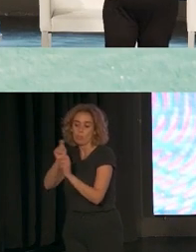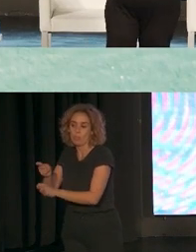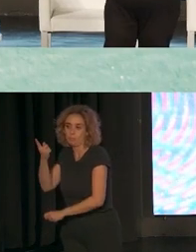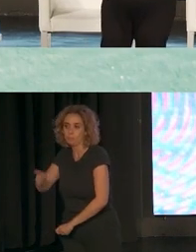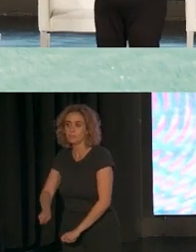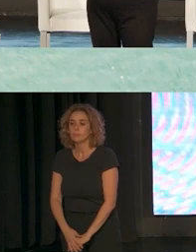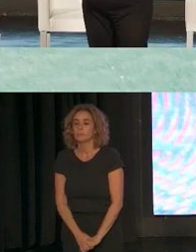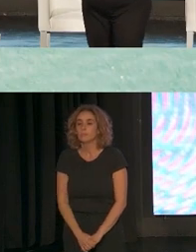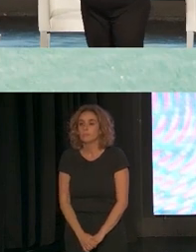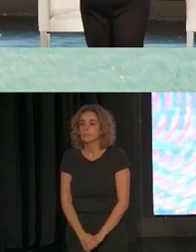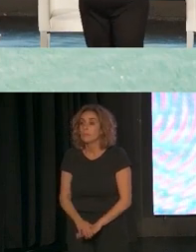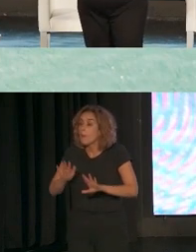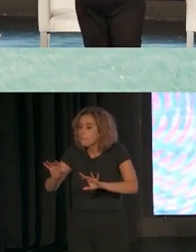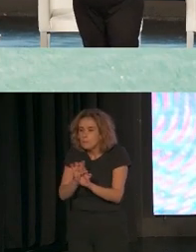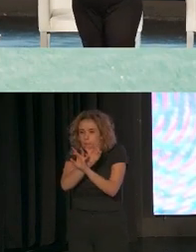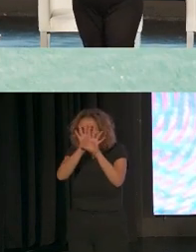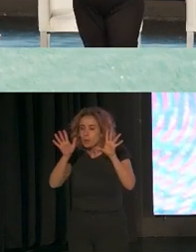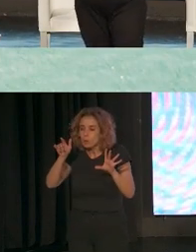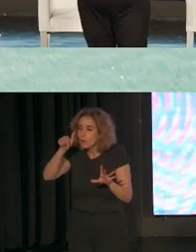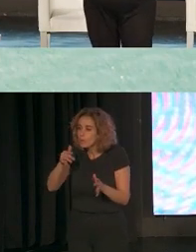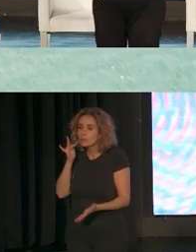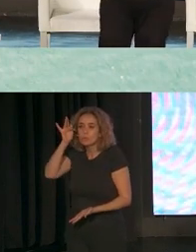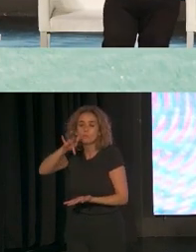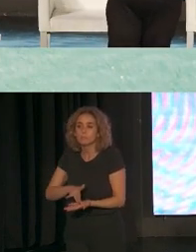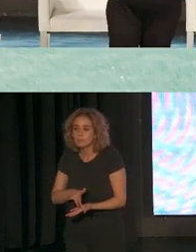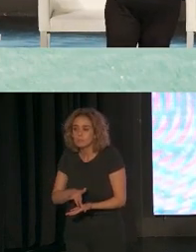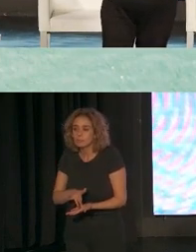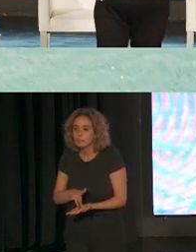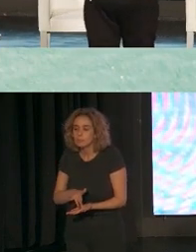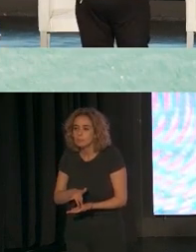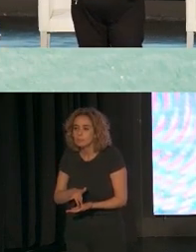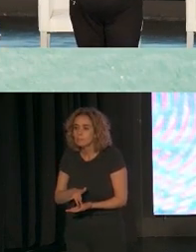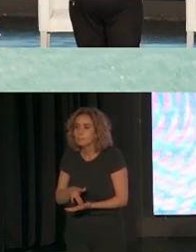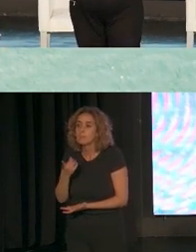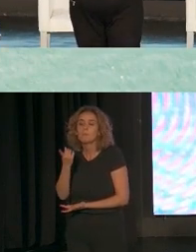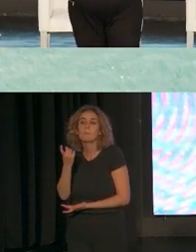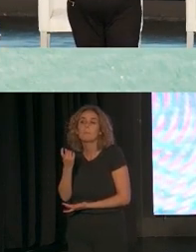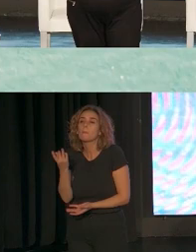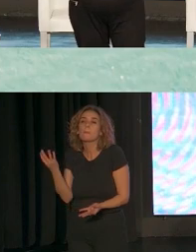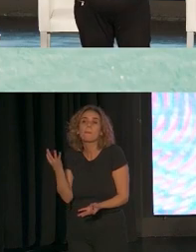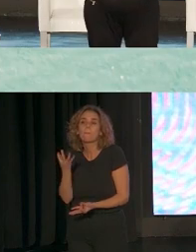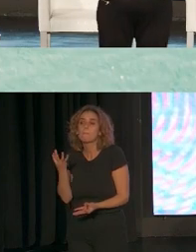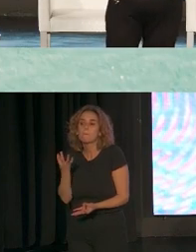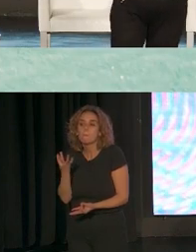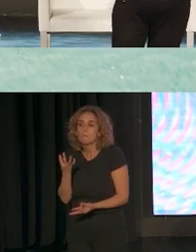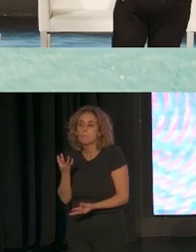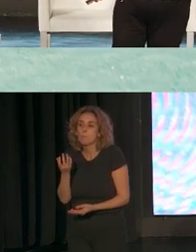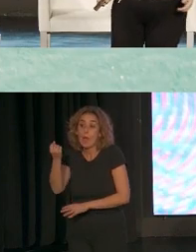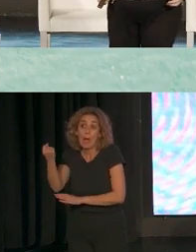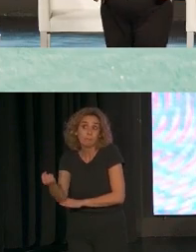personas Pero claro para que esto ocurra hace falta